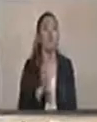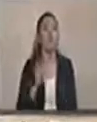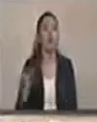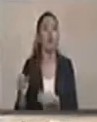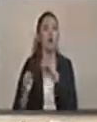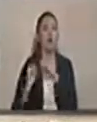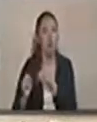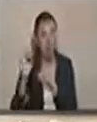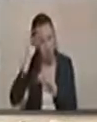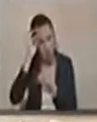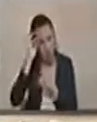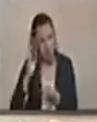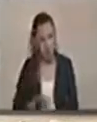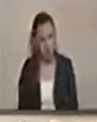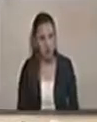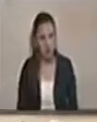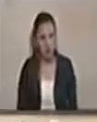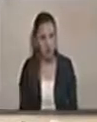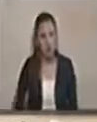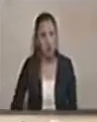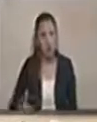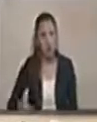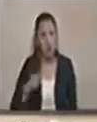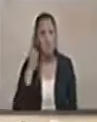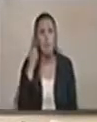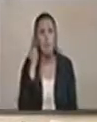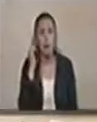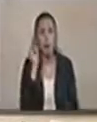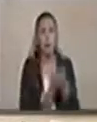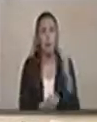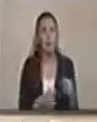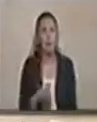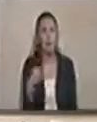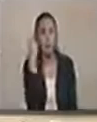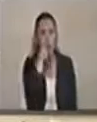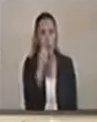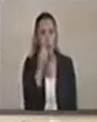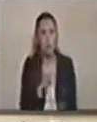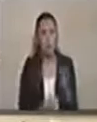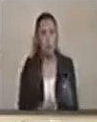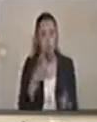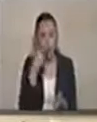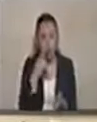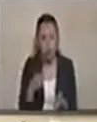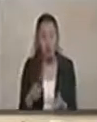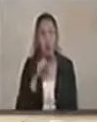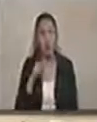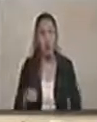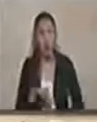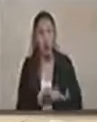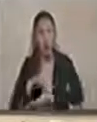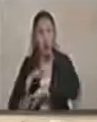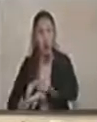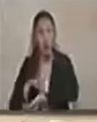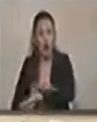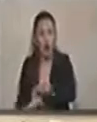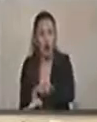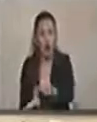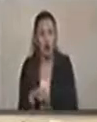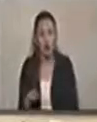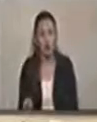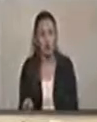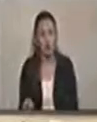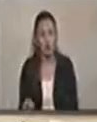droga, como esclavos, como zombies en las calles del país, delinquiendo para poder consumir,